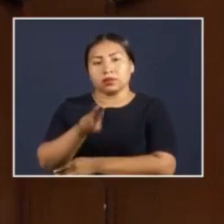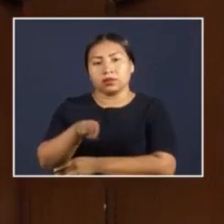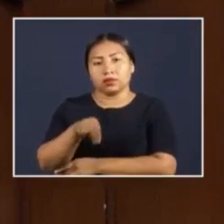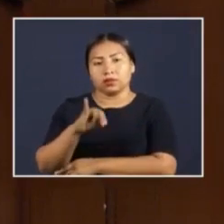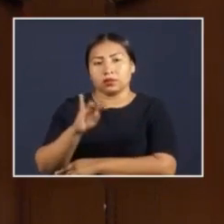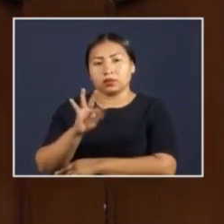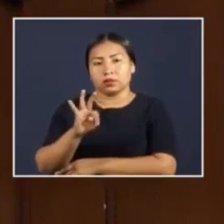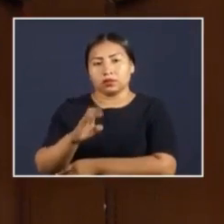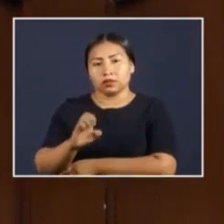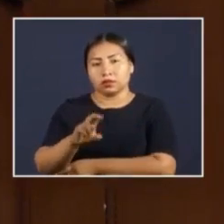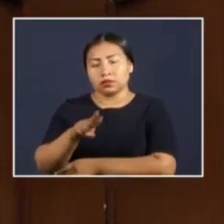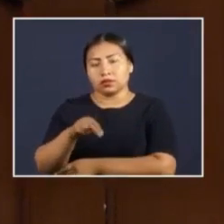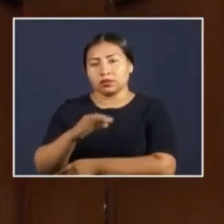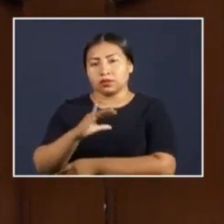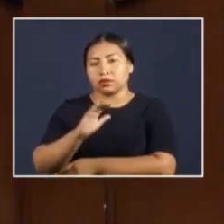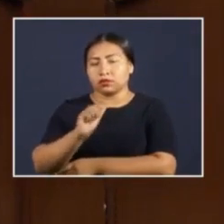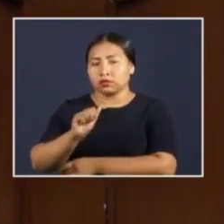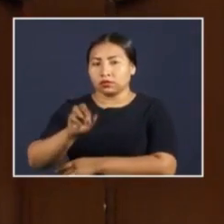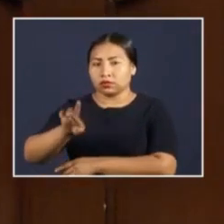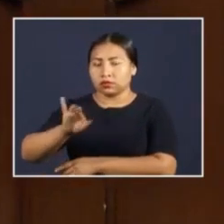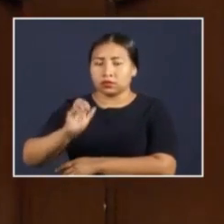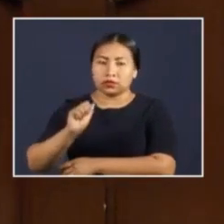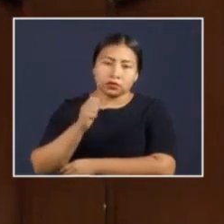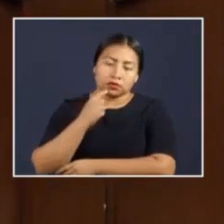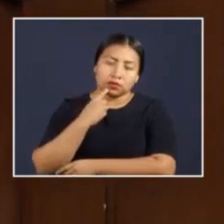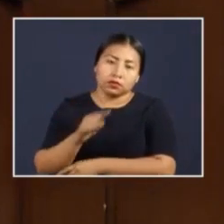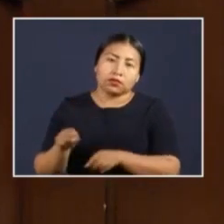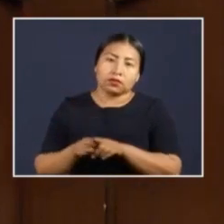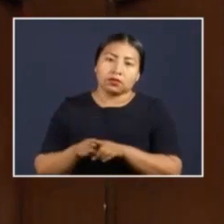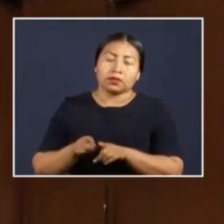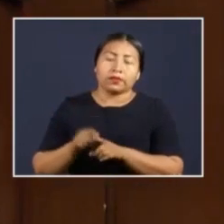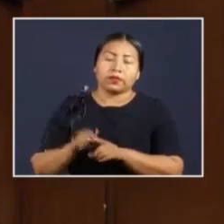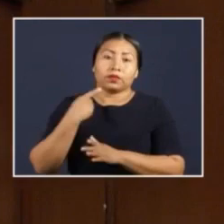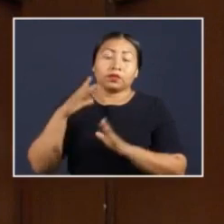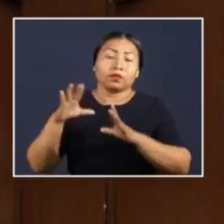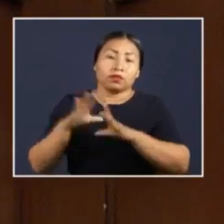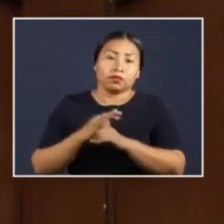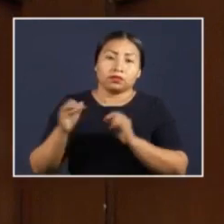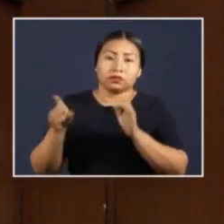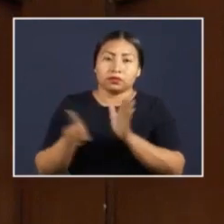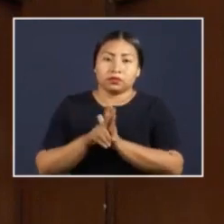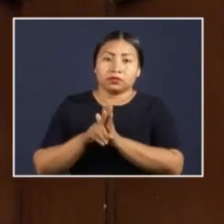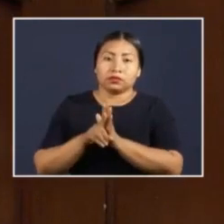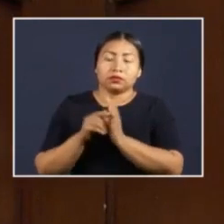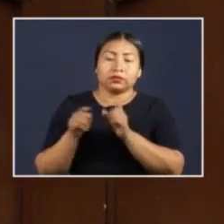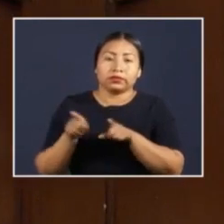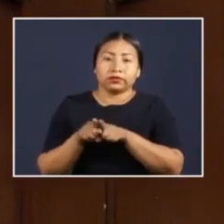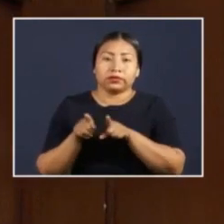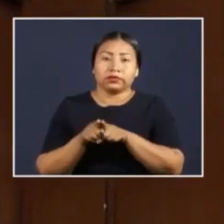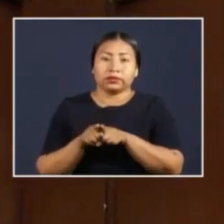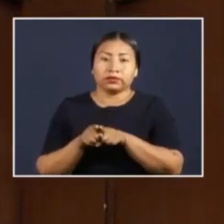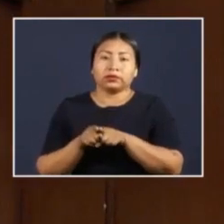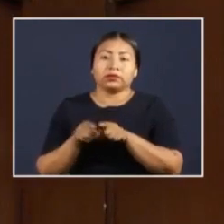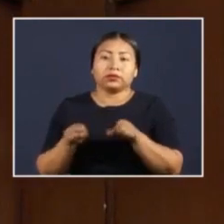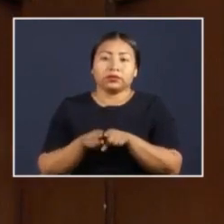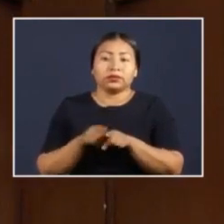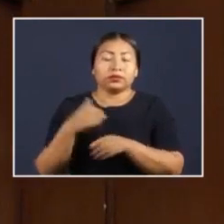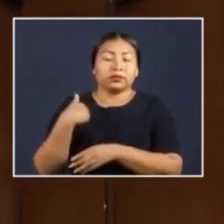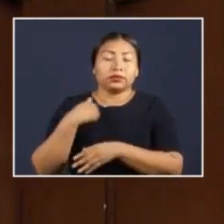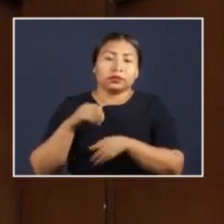este nuevo estamento que se crea con esta ley también tiene una carrera